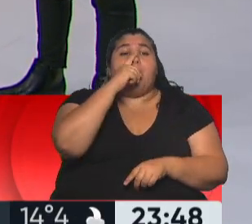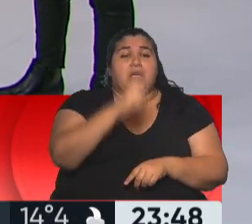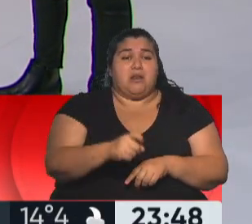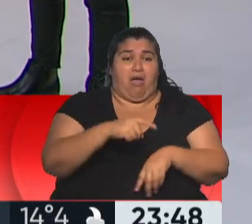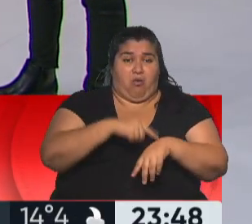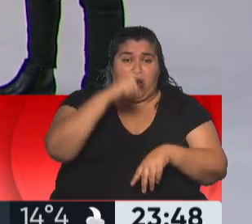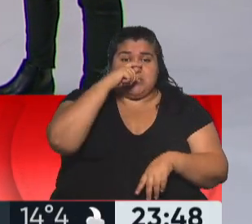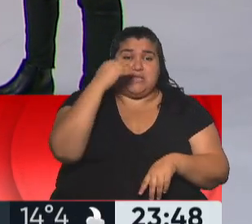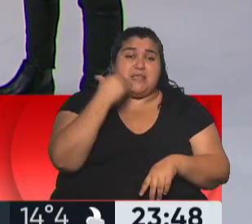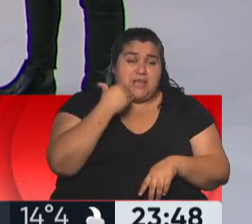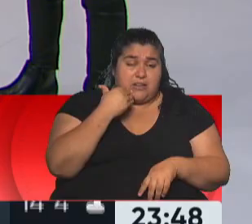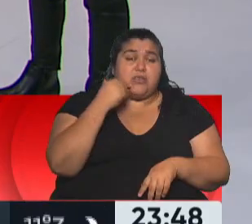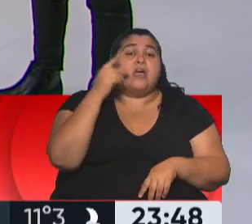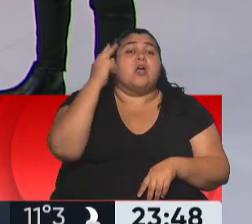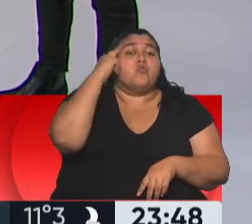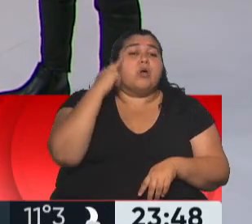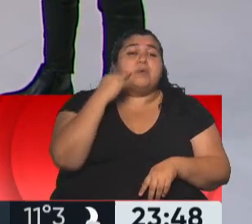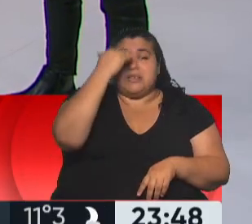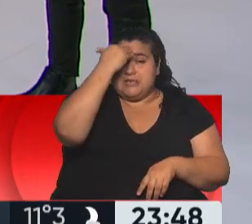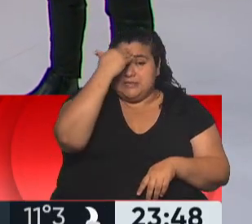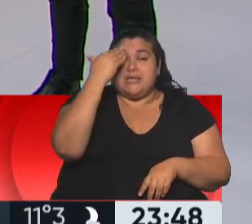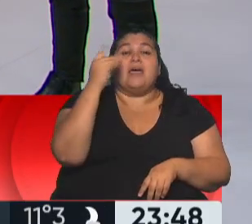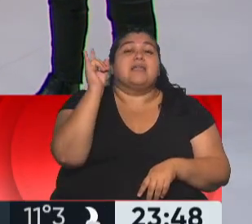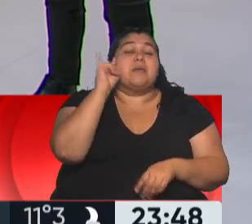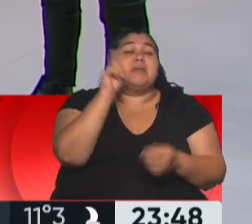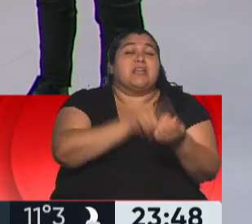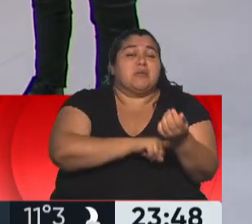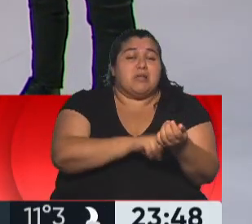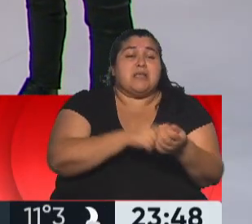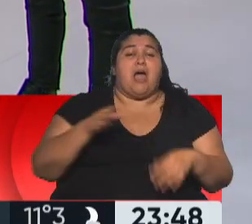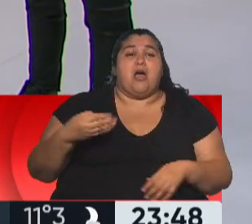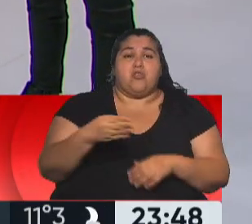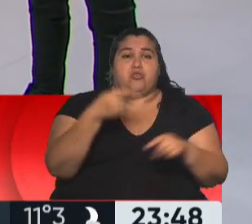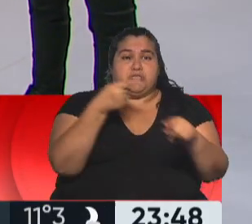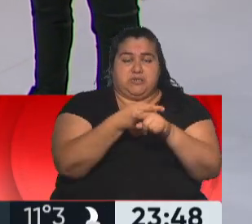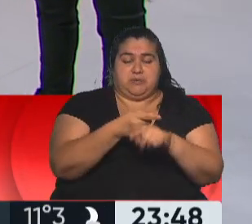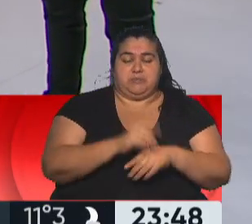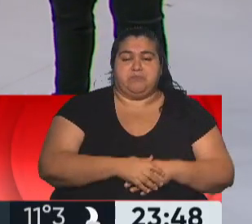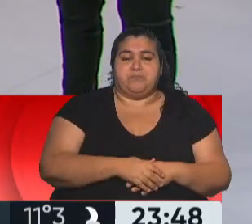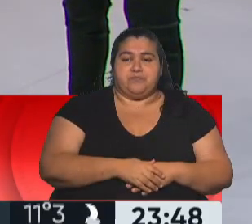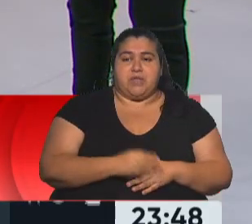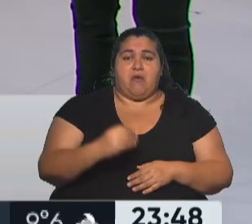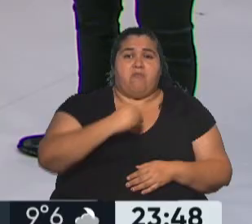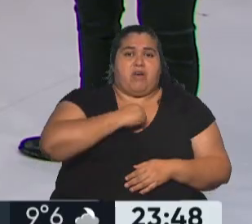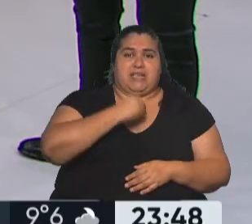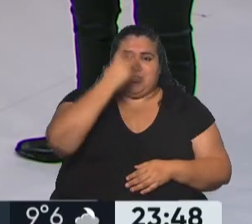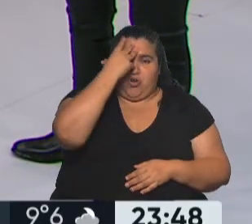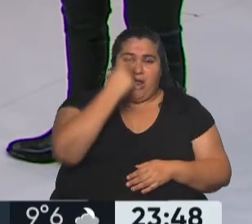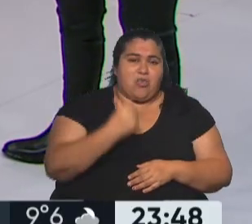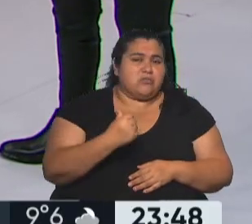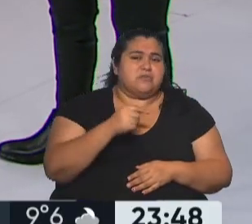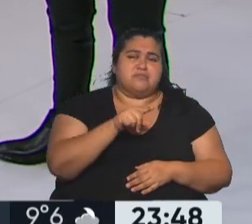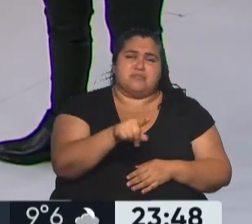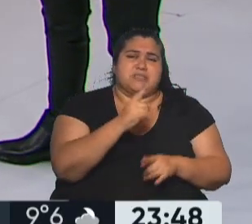las 19 horas. 21:15, Independiente Rivadavia, Aldo Civi para cerrar la fecha, ¿no? Bueno, un fanático de San Lorenzo, algo Total. que